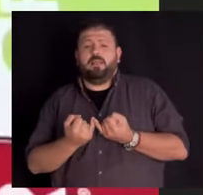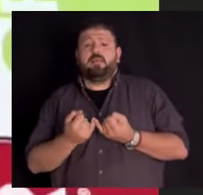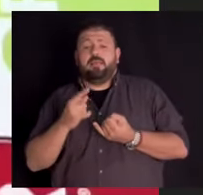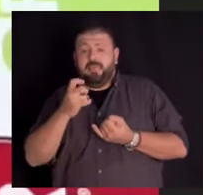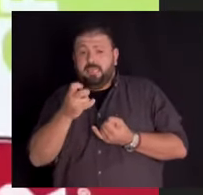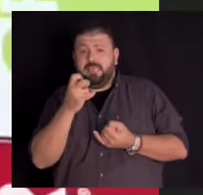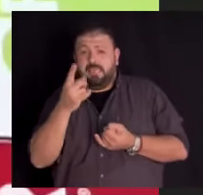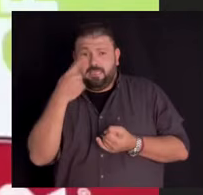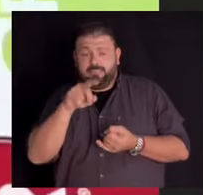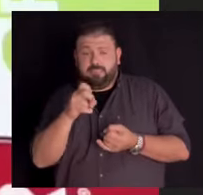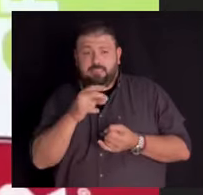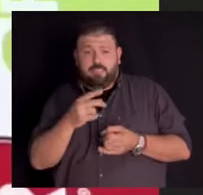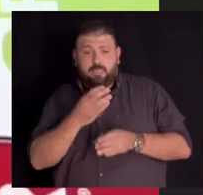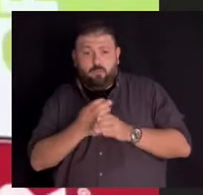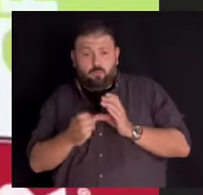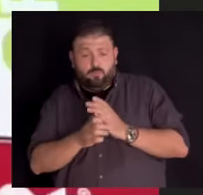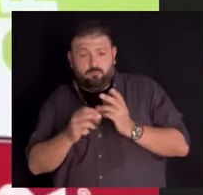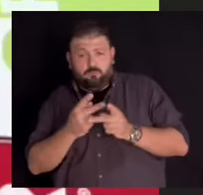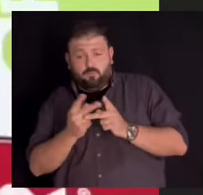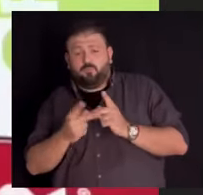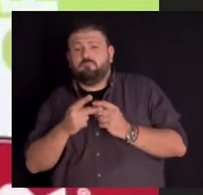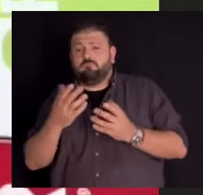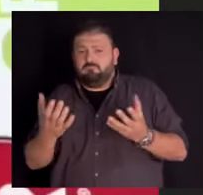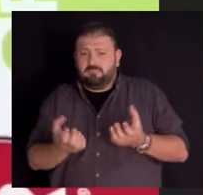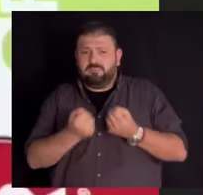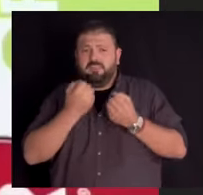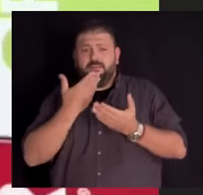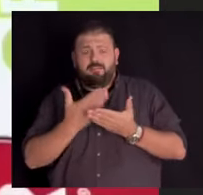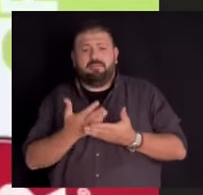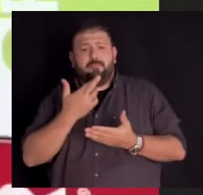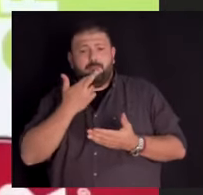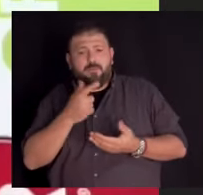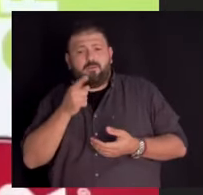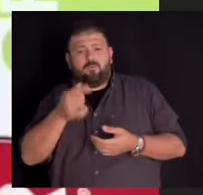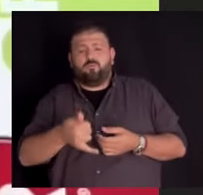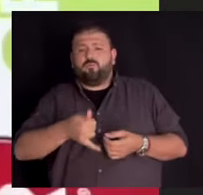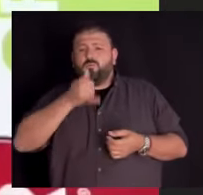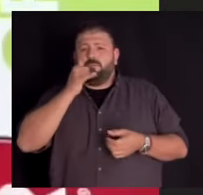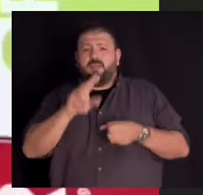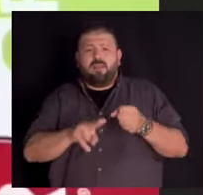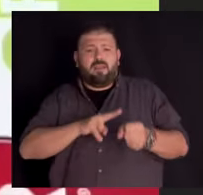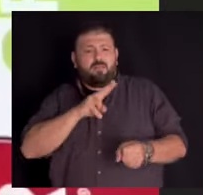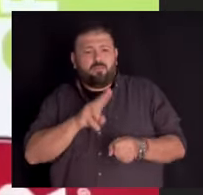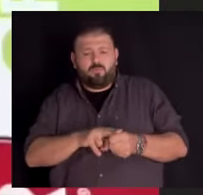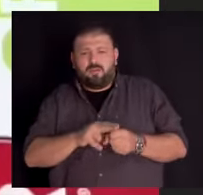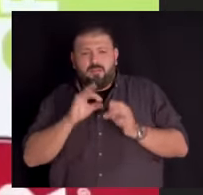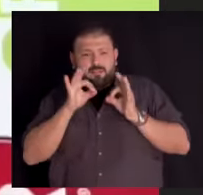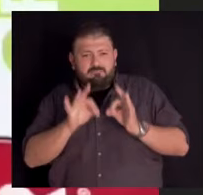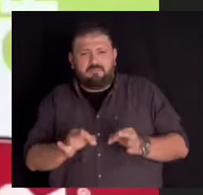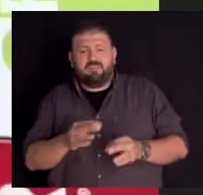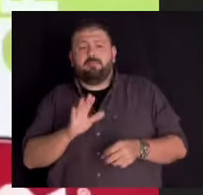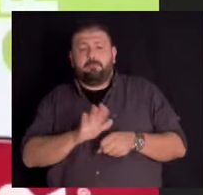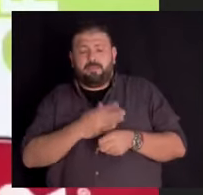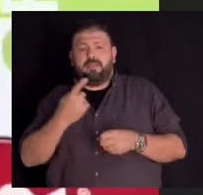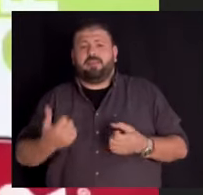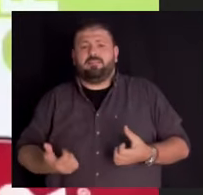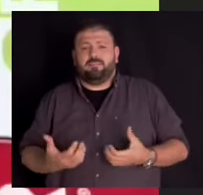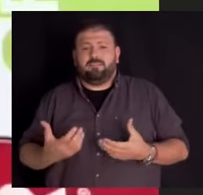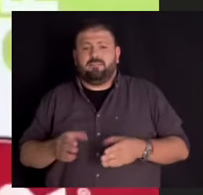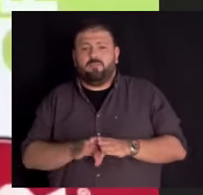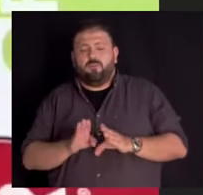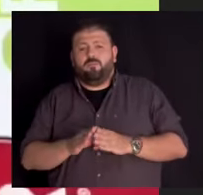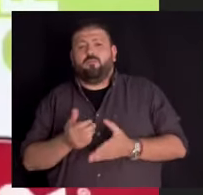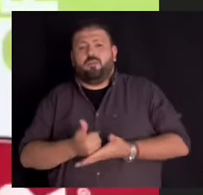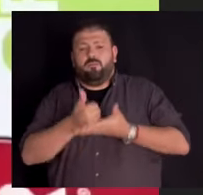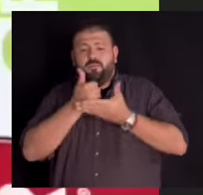te salvan la vida. Pero ¿por qué no mejor de manera natural tratar de que el cuerpo no produzca tanto histamina? ¿Por qué no bajarle un poco el